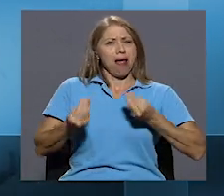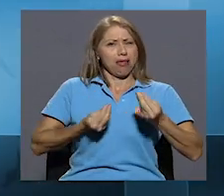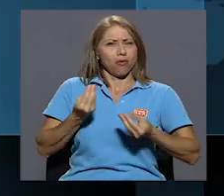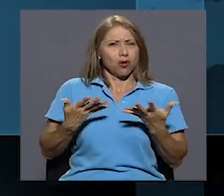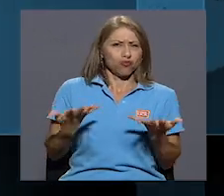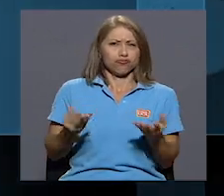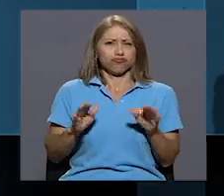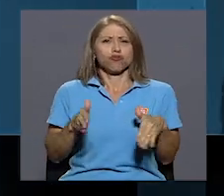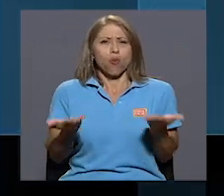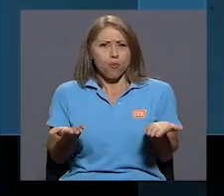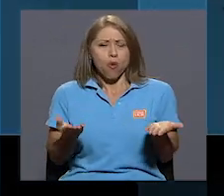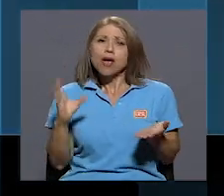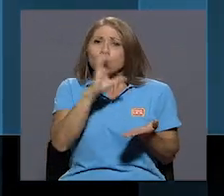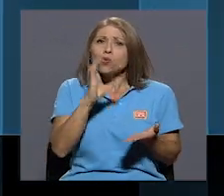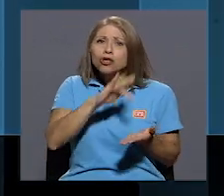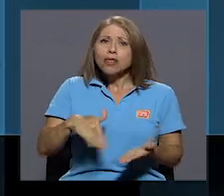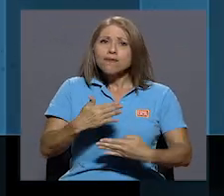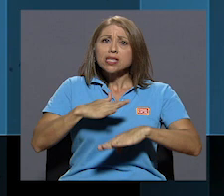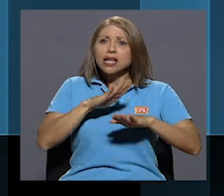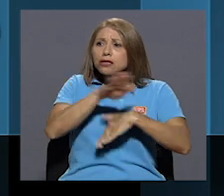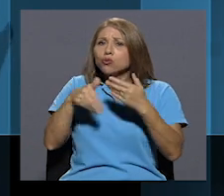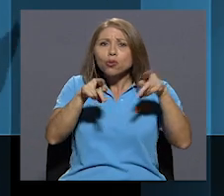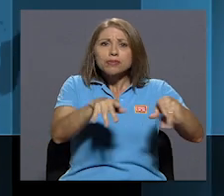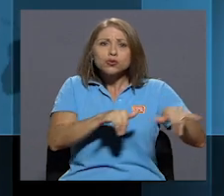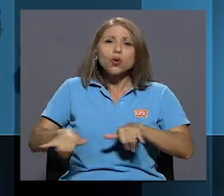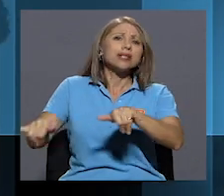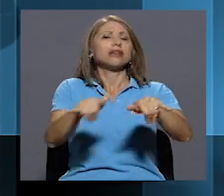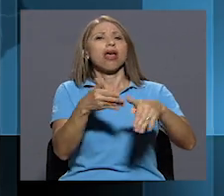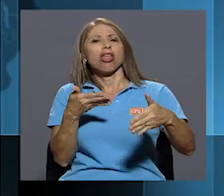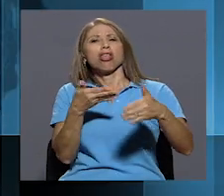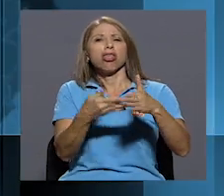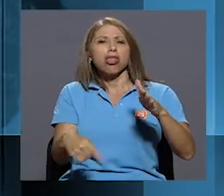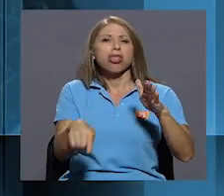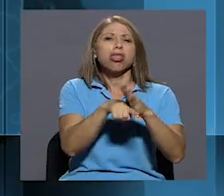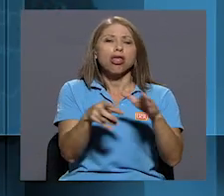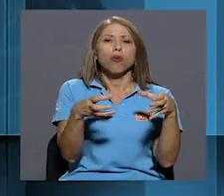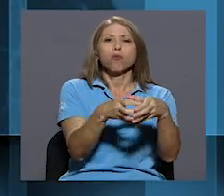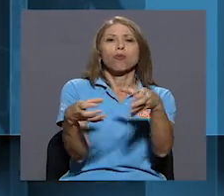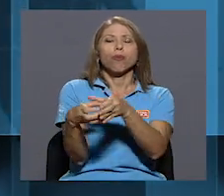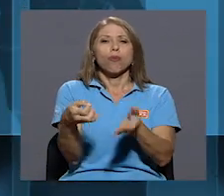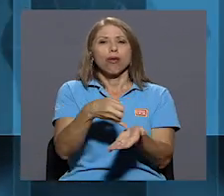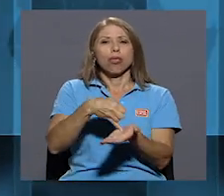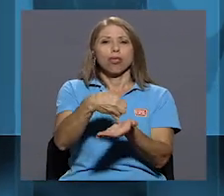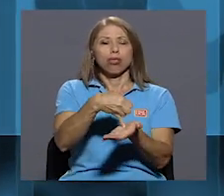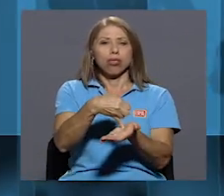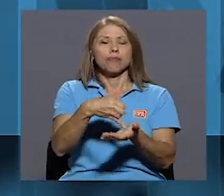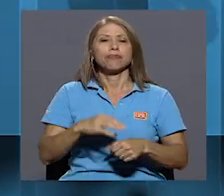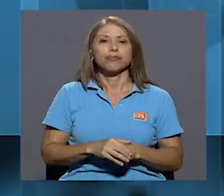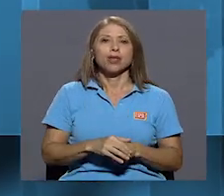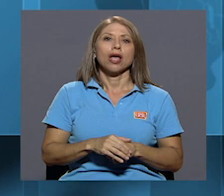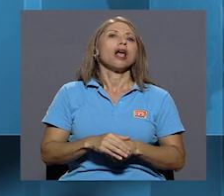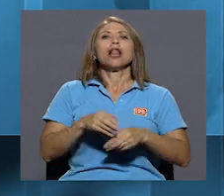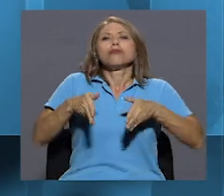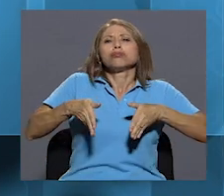búsqueda del bienestar común terminen perjudicados los sectores más vulnerables de la población. Los bloqueos